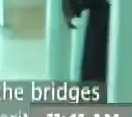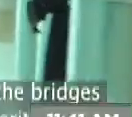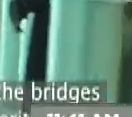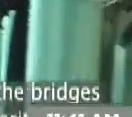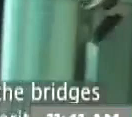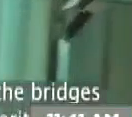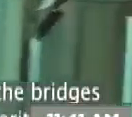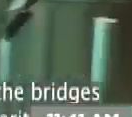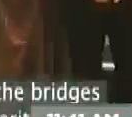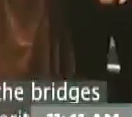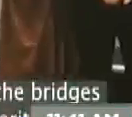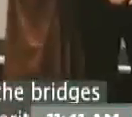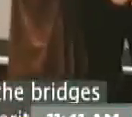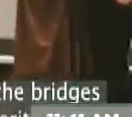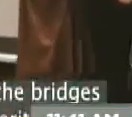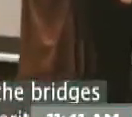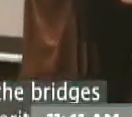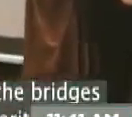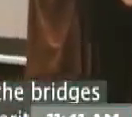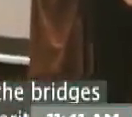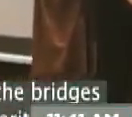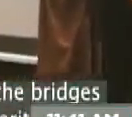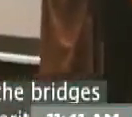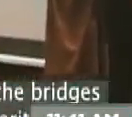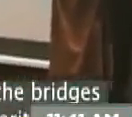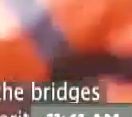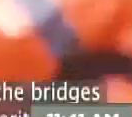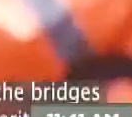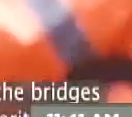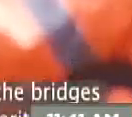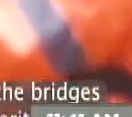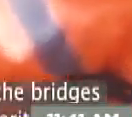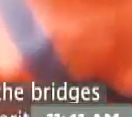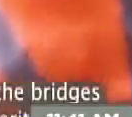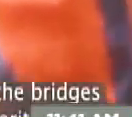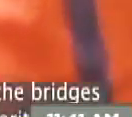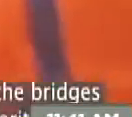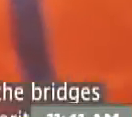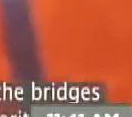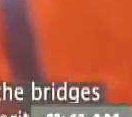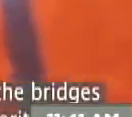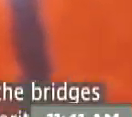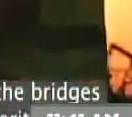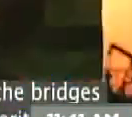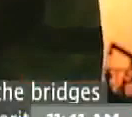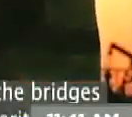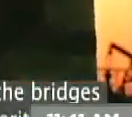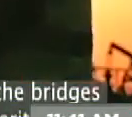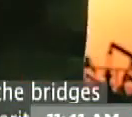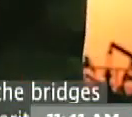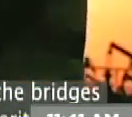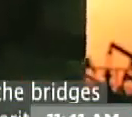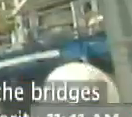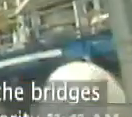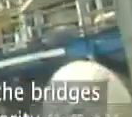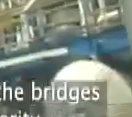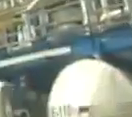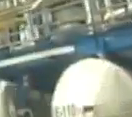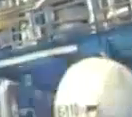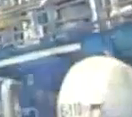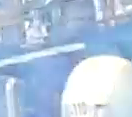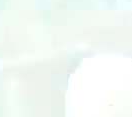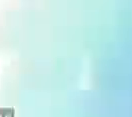para un segundo período de 10 años afianzó los puentes que la industria necesitaba para lograr una mayor prosperidad